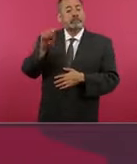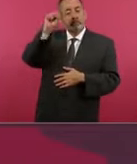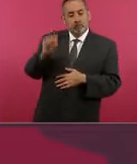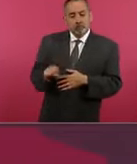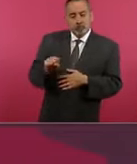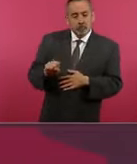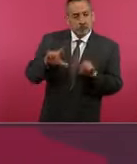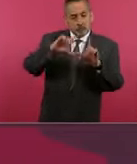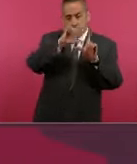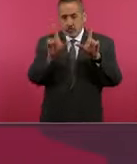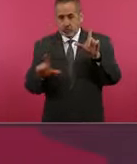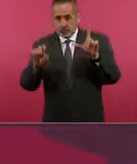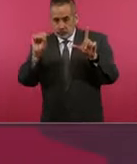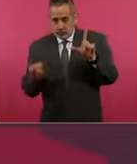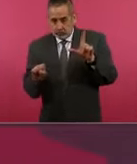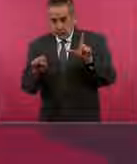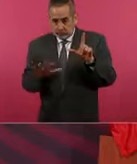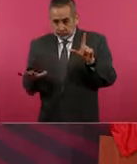la